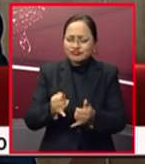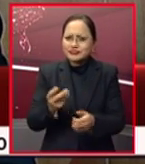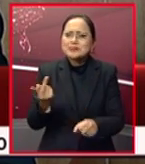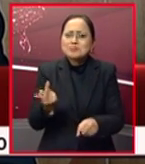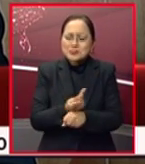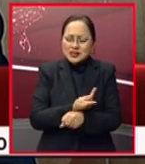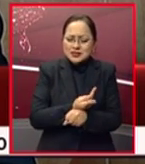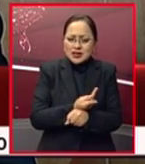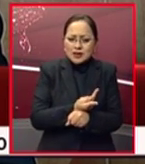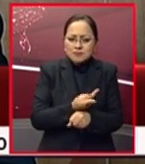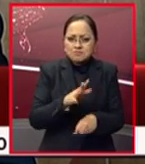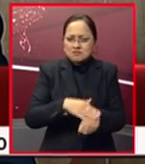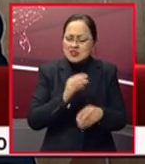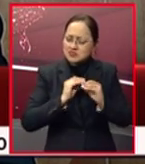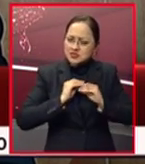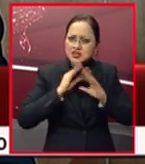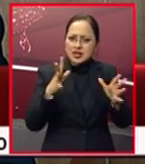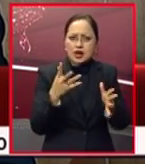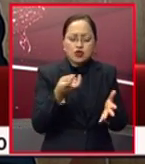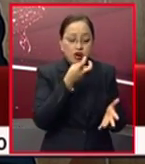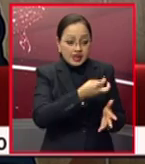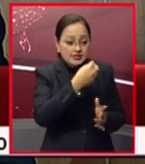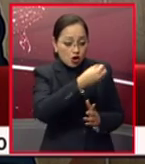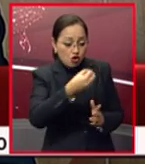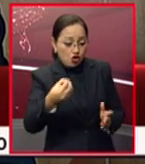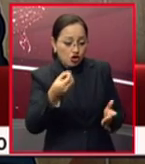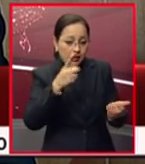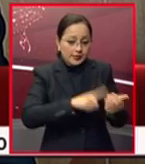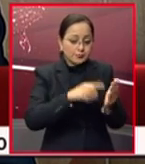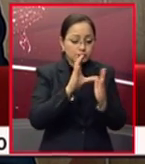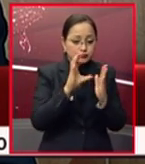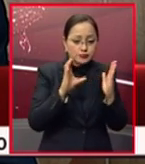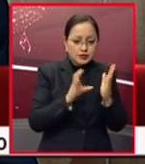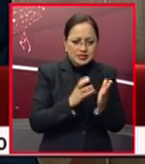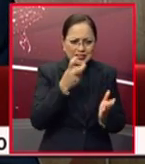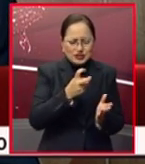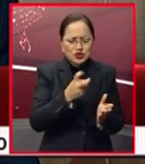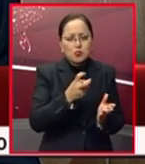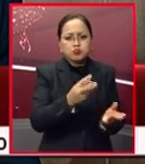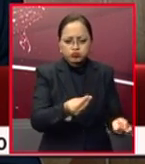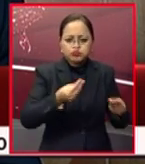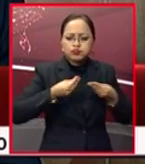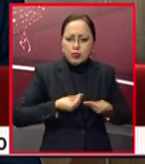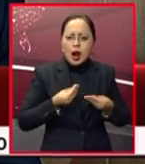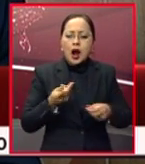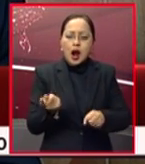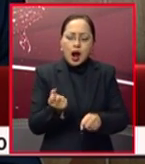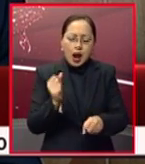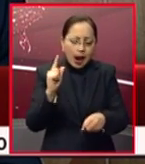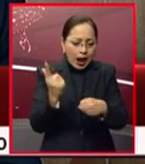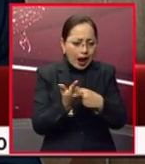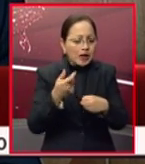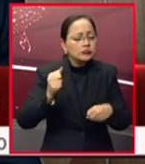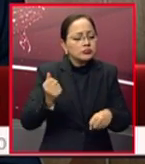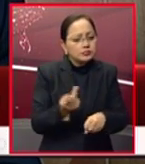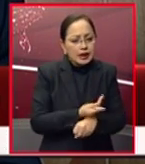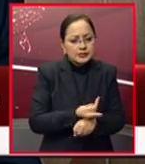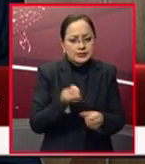Porque evidentemente el orden constitucional tiene un impacto en nuestra vida cotidiana,